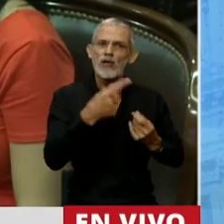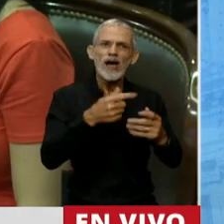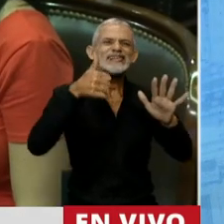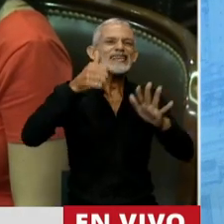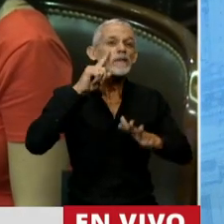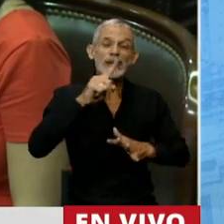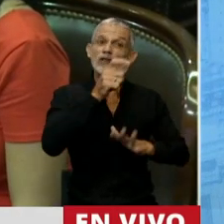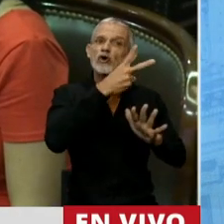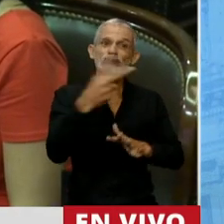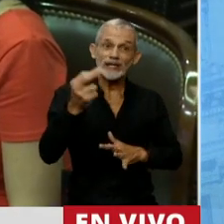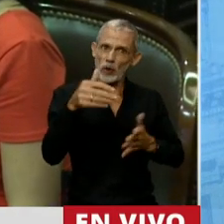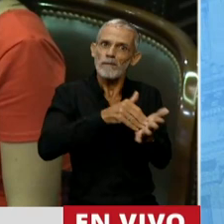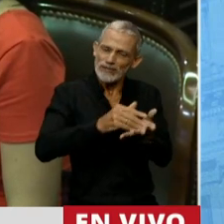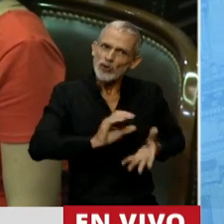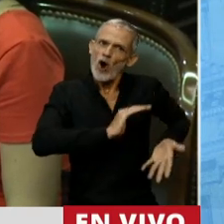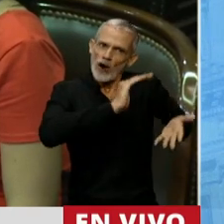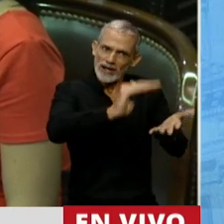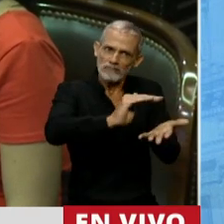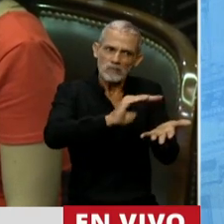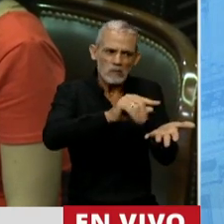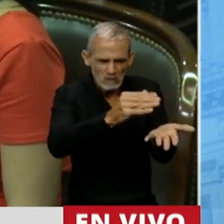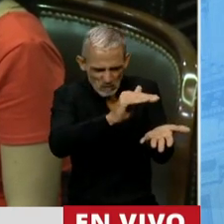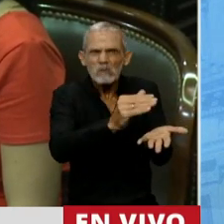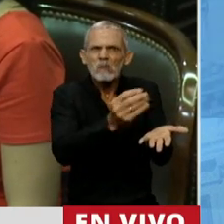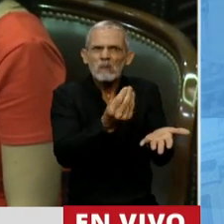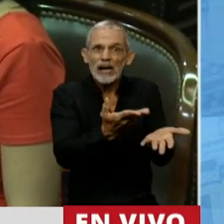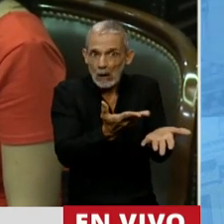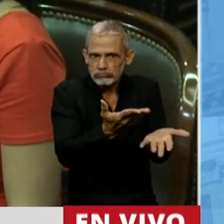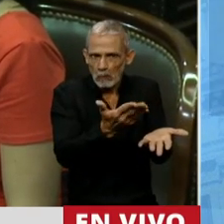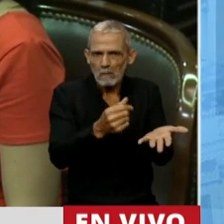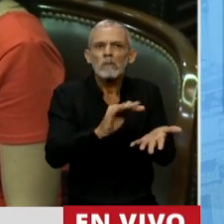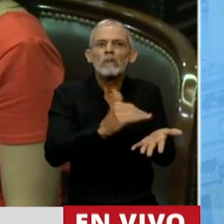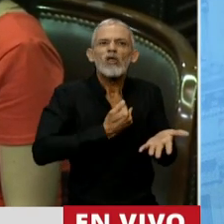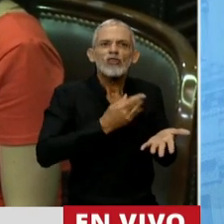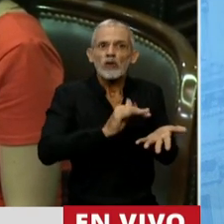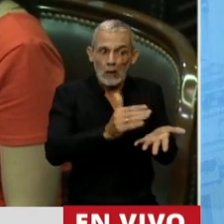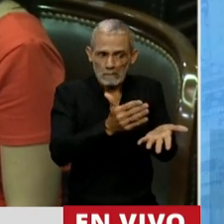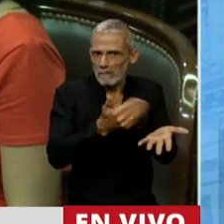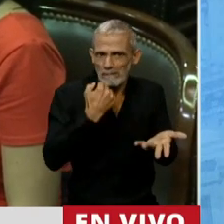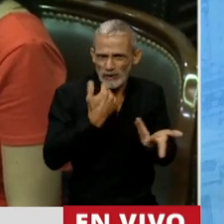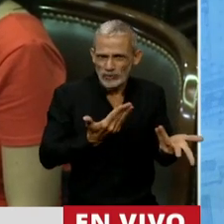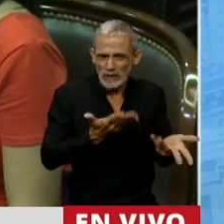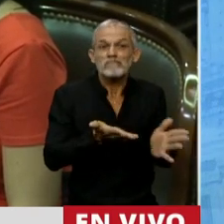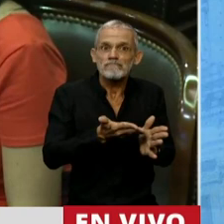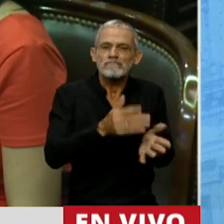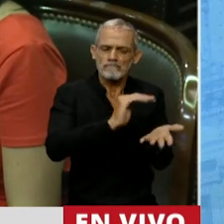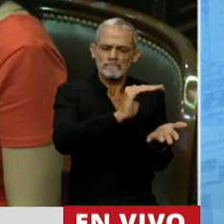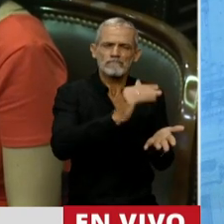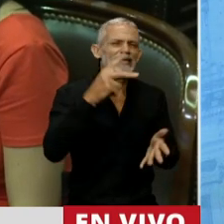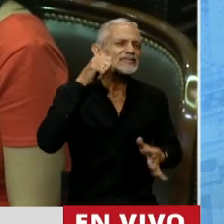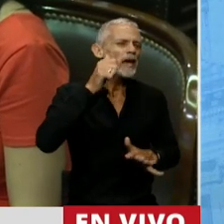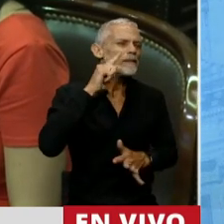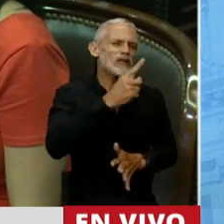6.200 millones que todavía no sabemos para qué ese presupuesto ni a dónde fue a parar y tuvo